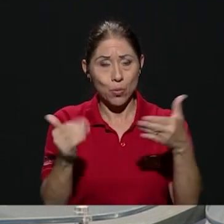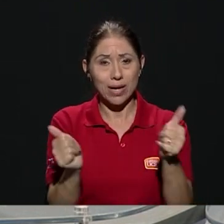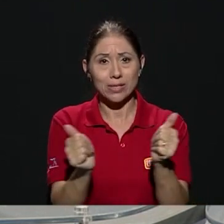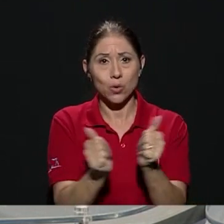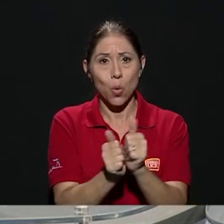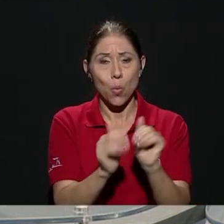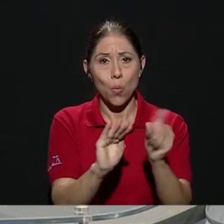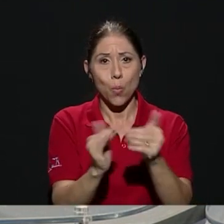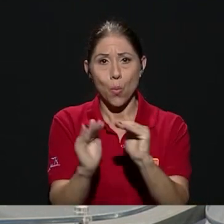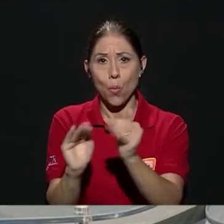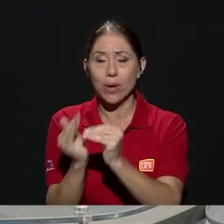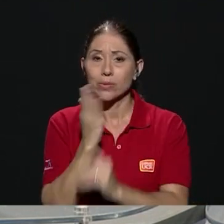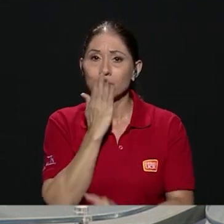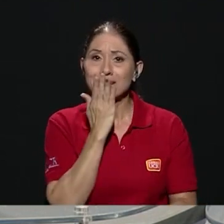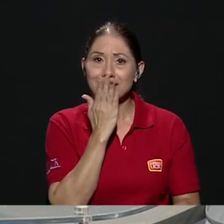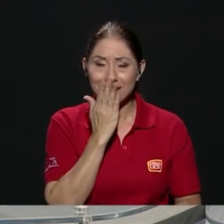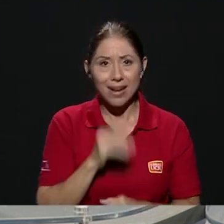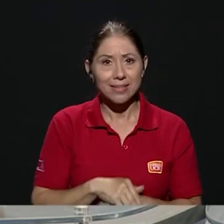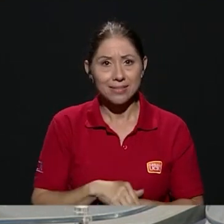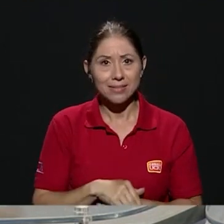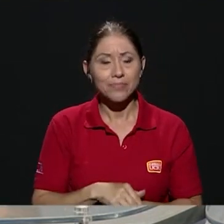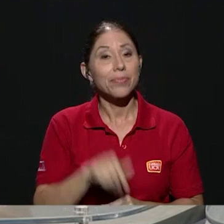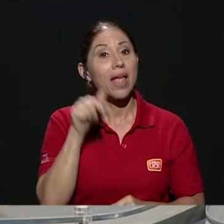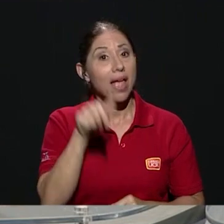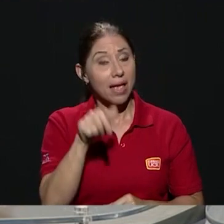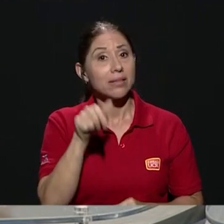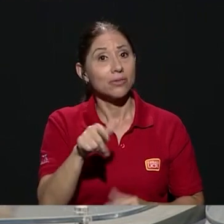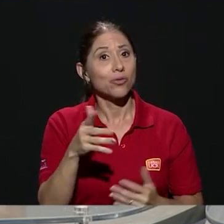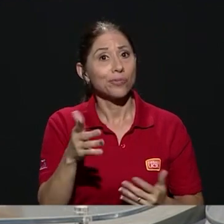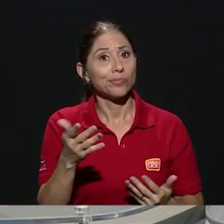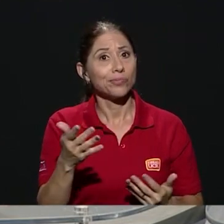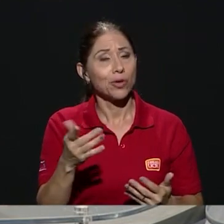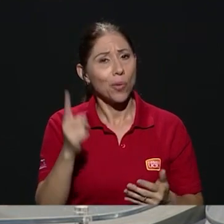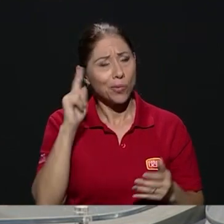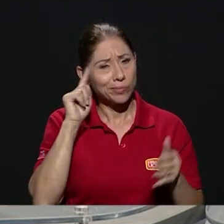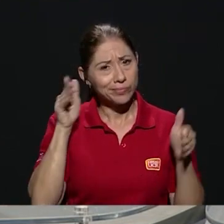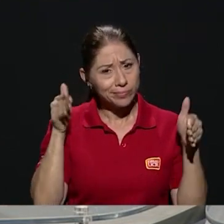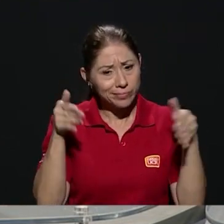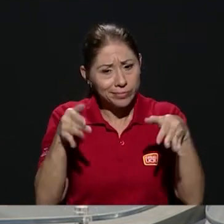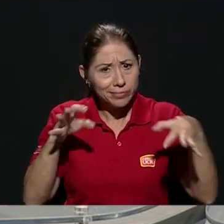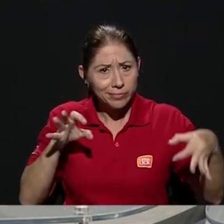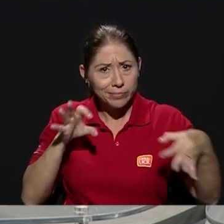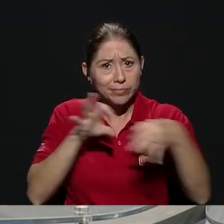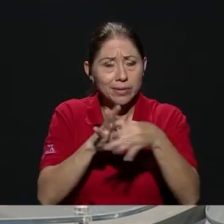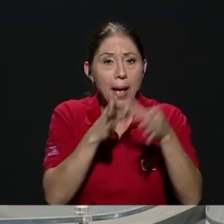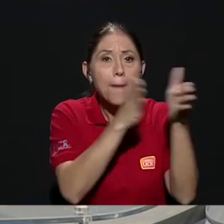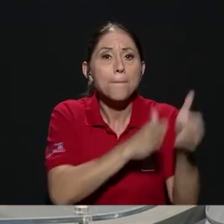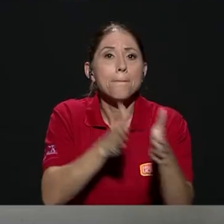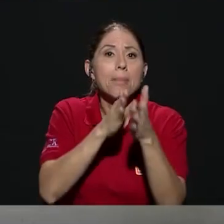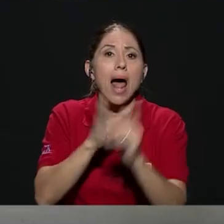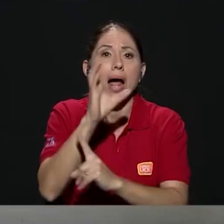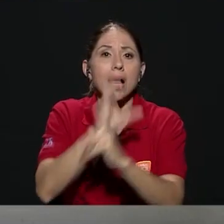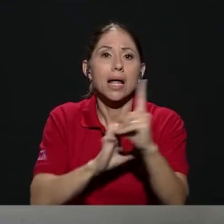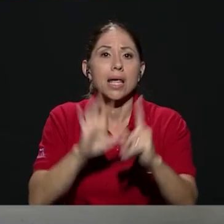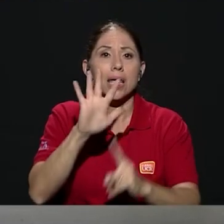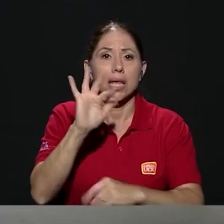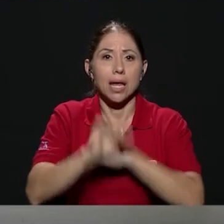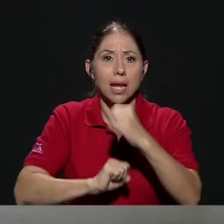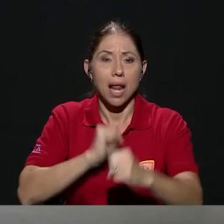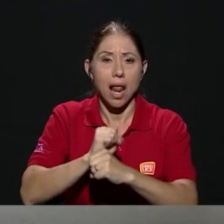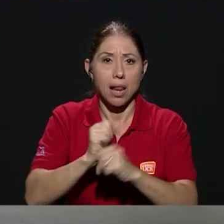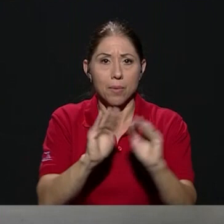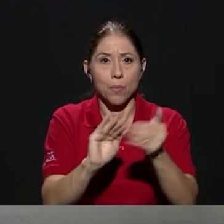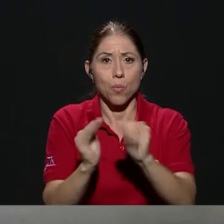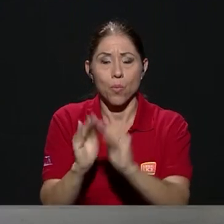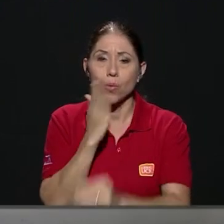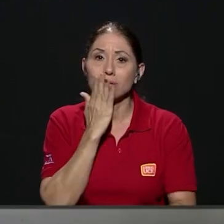las poblaciones indígenas se han marcado en un gran marco en el Plan Quinquenal para Pueblos Indígenas, pero hay otras